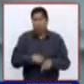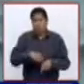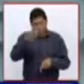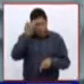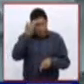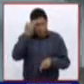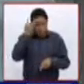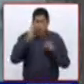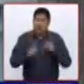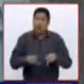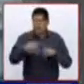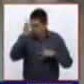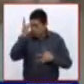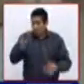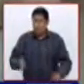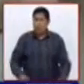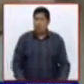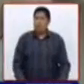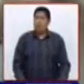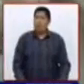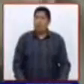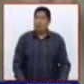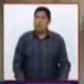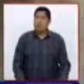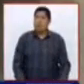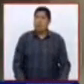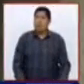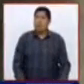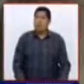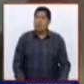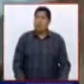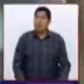que soy una persona enferma.